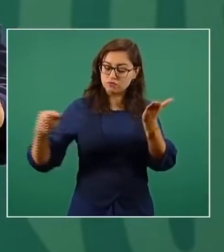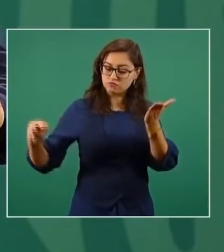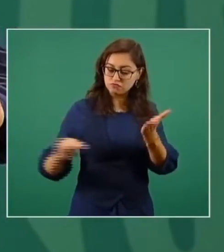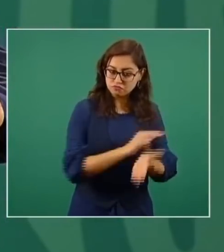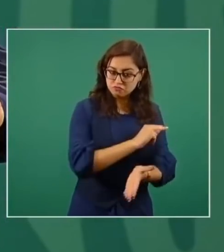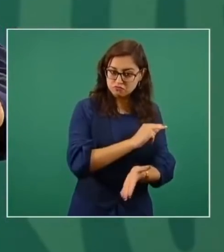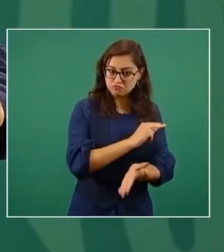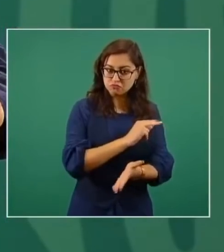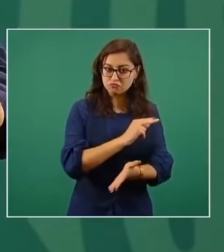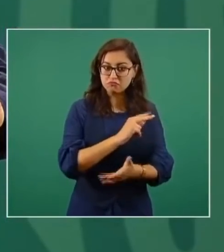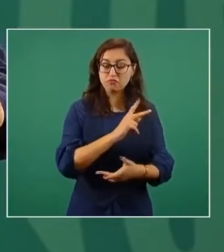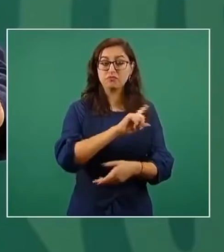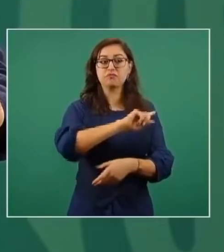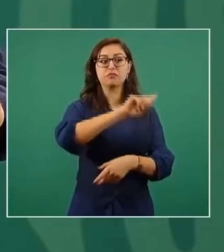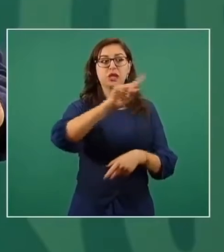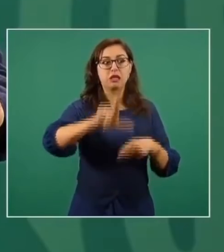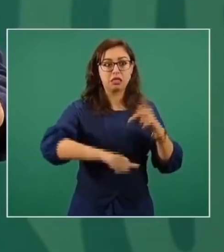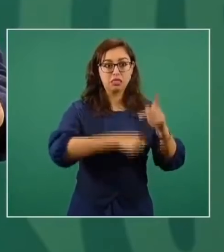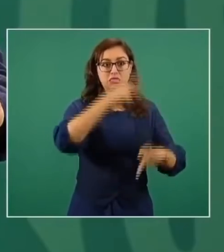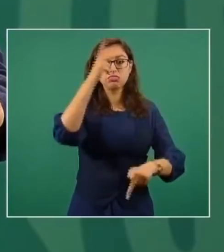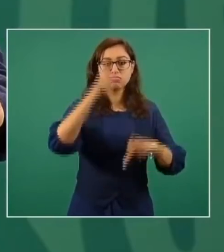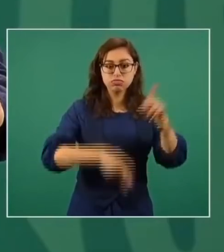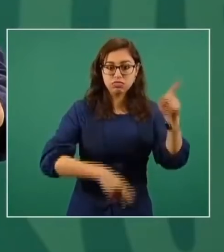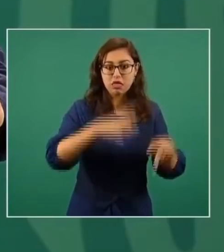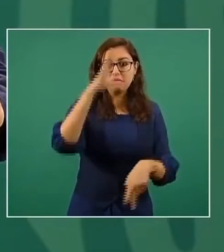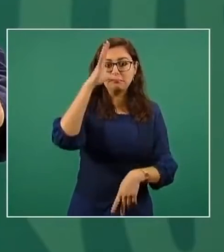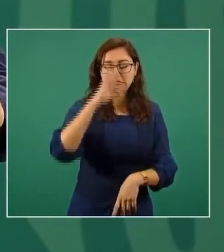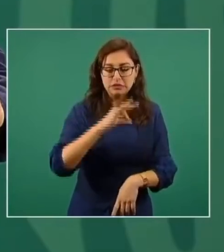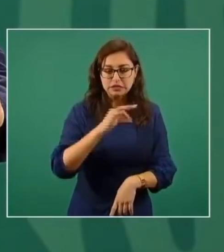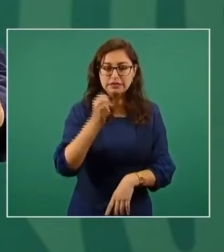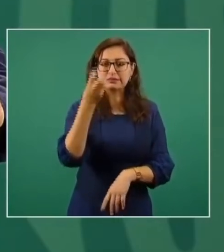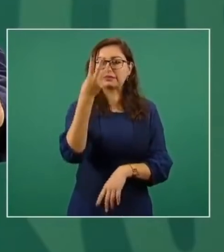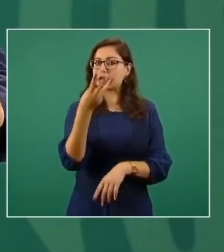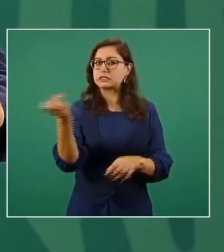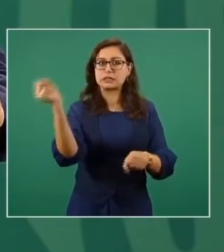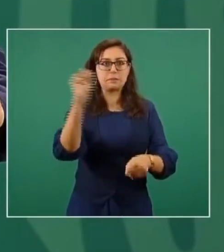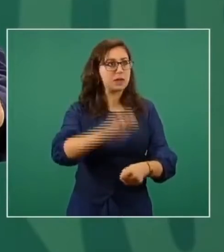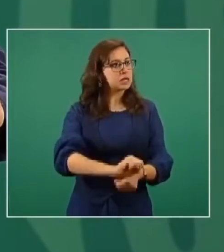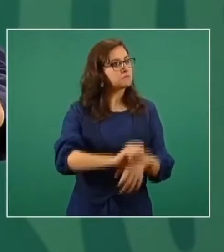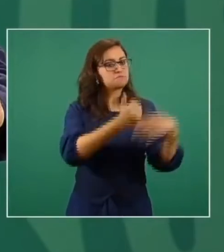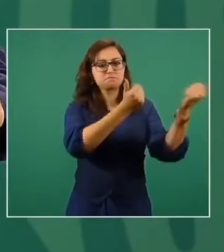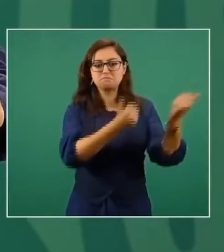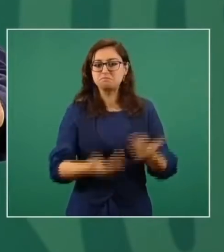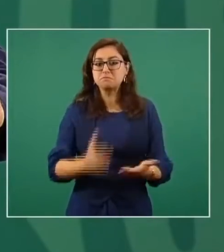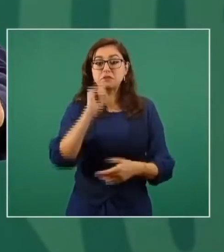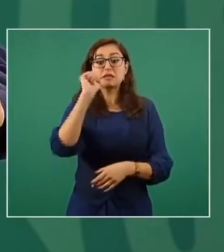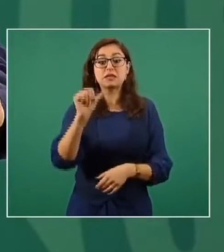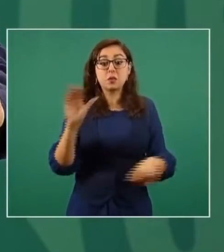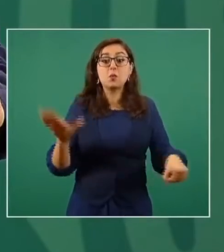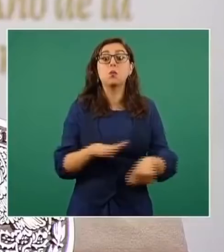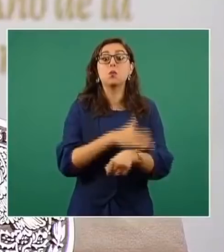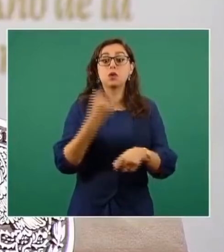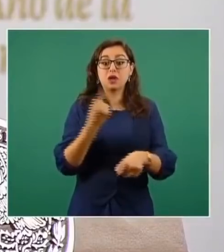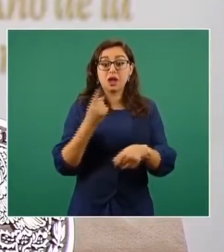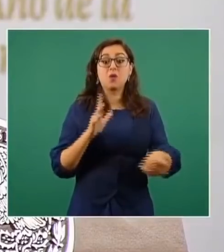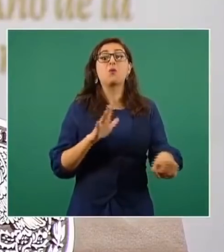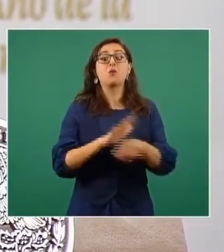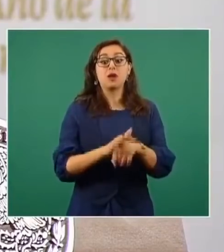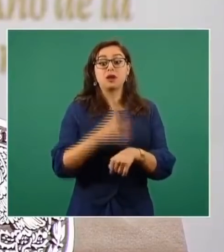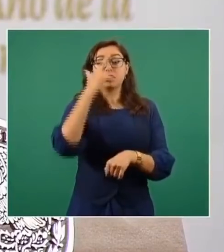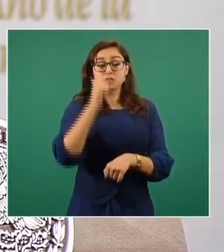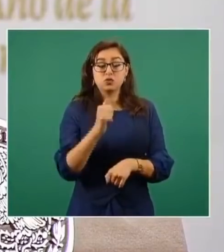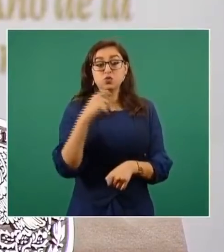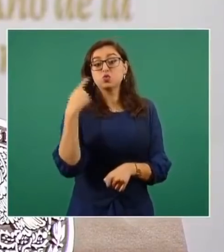sólo la tormenta invernal hallada en texas sino al negocio en la compra de gas procedente de eeuu no